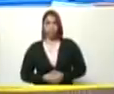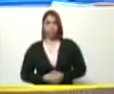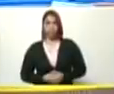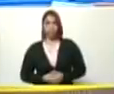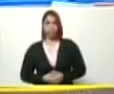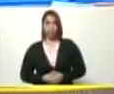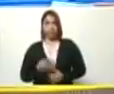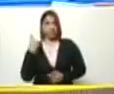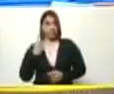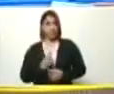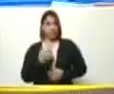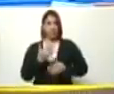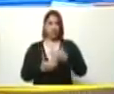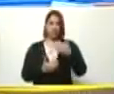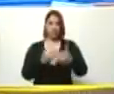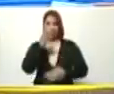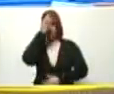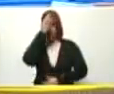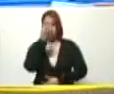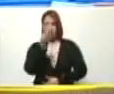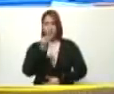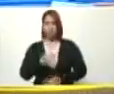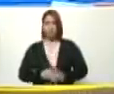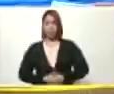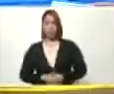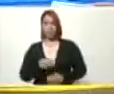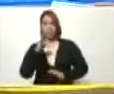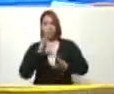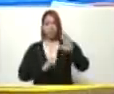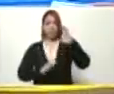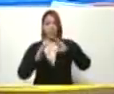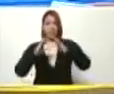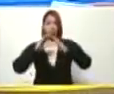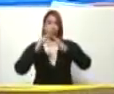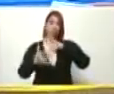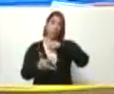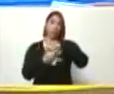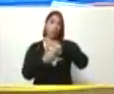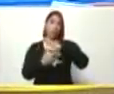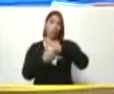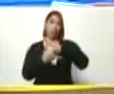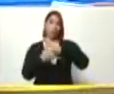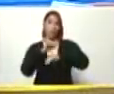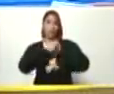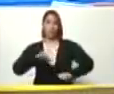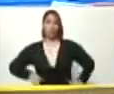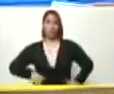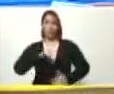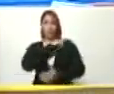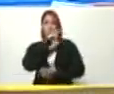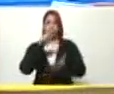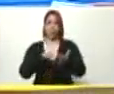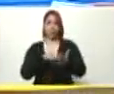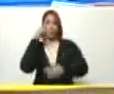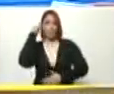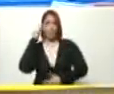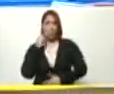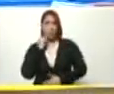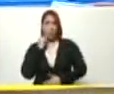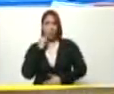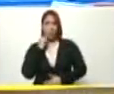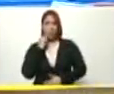tenemos que avanzar en el Consejo Científico y Tecnológico de la Fuerza Armada Nacional Bolivariana,